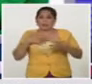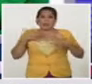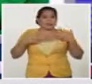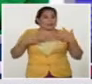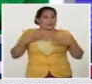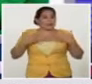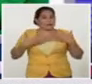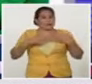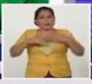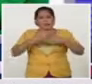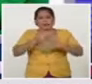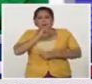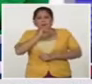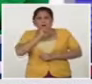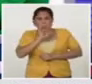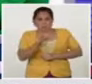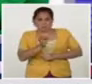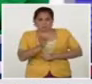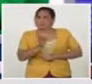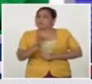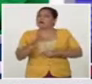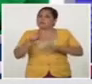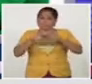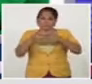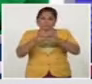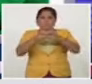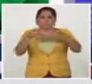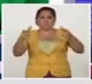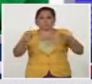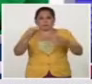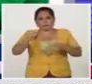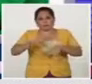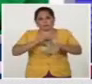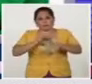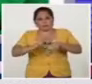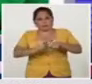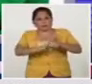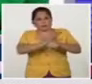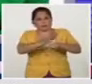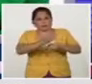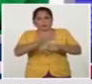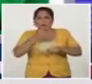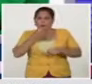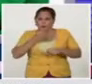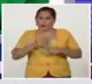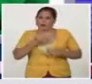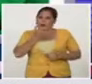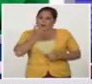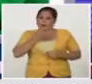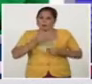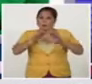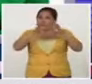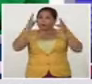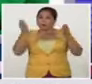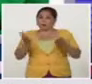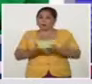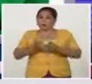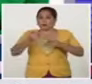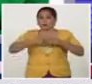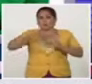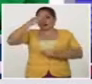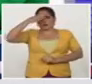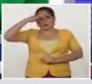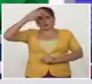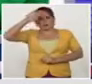justas por el Día de las Madres también es algo que puede incidir, no solo en el mundo, en Cuba también. De